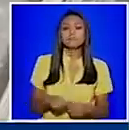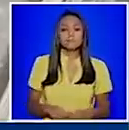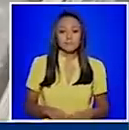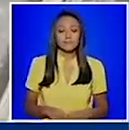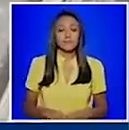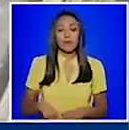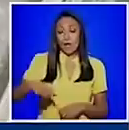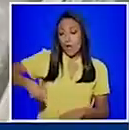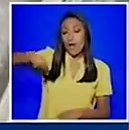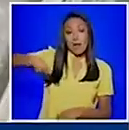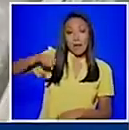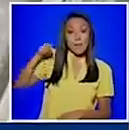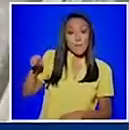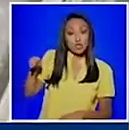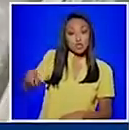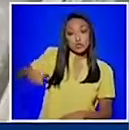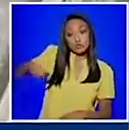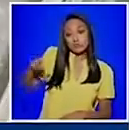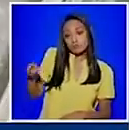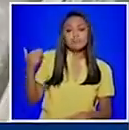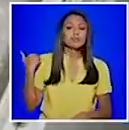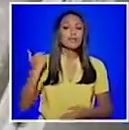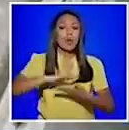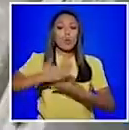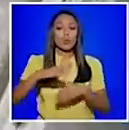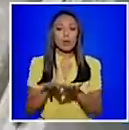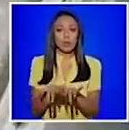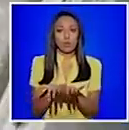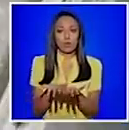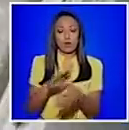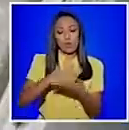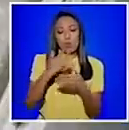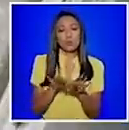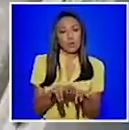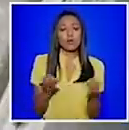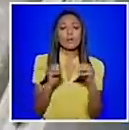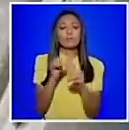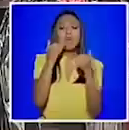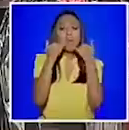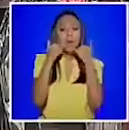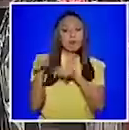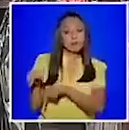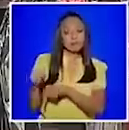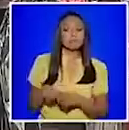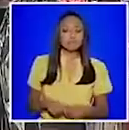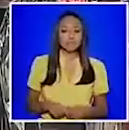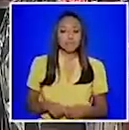Y en la maleta dice que ha estado una laptop y unos celulares. No, en este sector